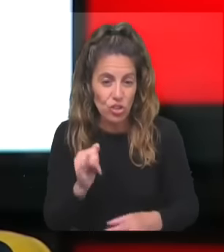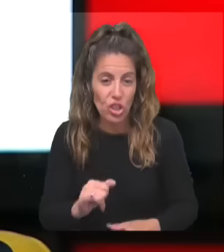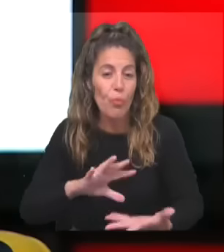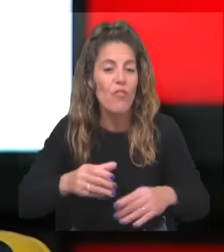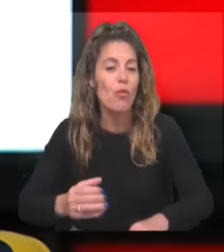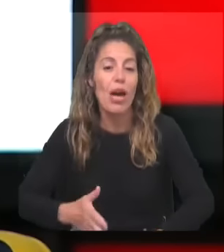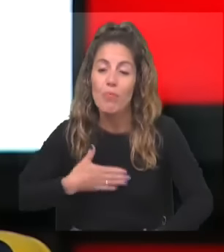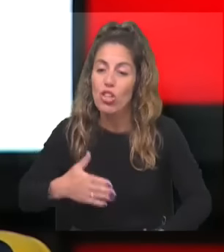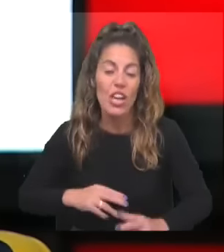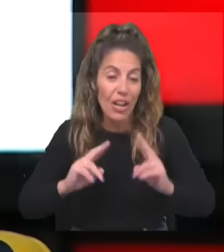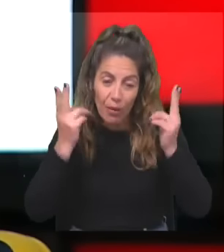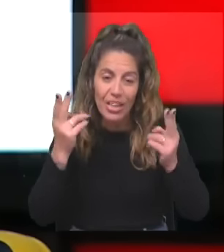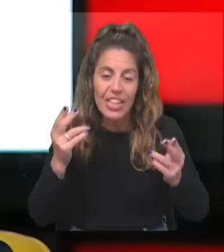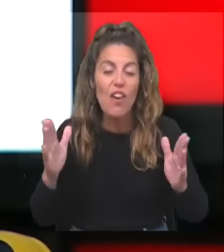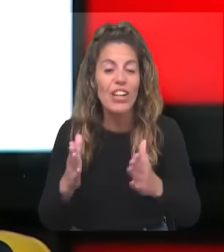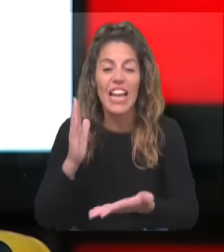una rebeldía frente a eso, ¿no?